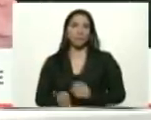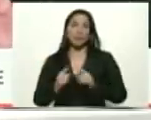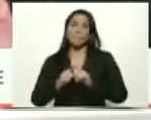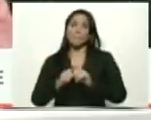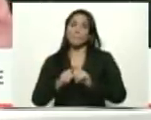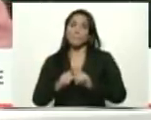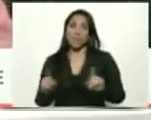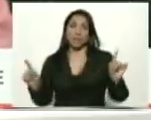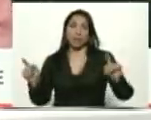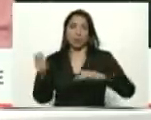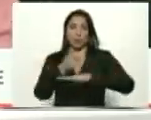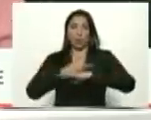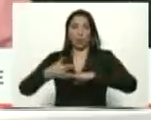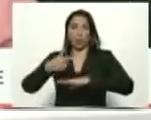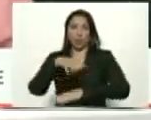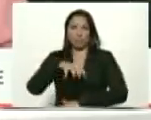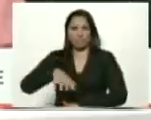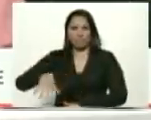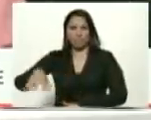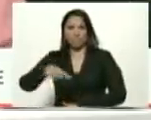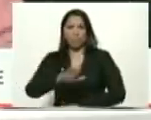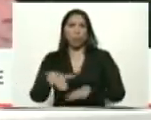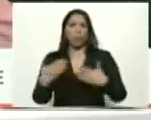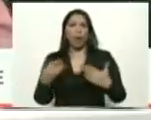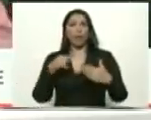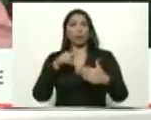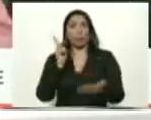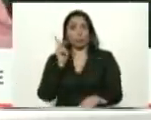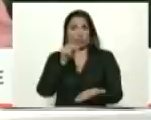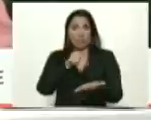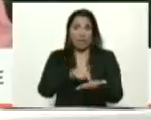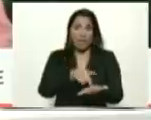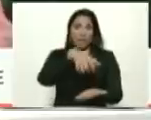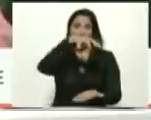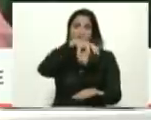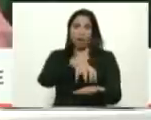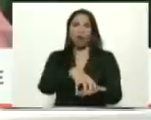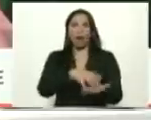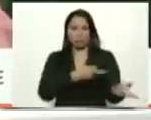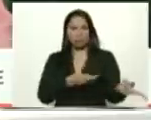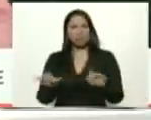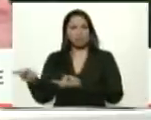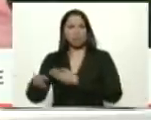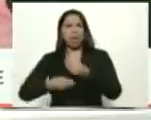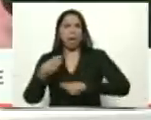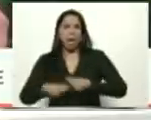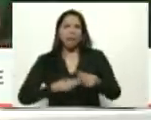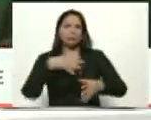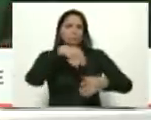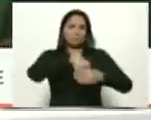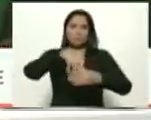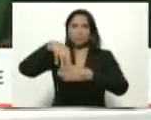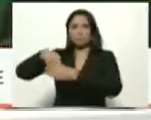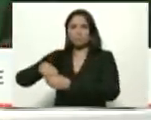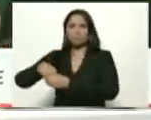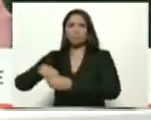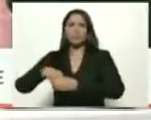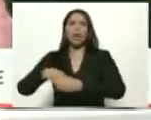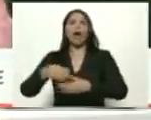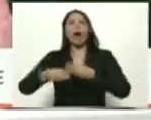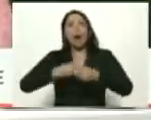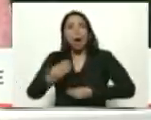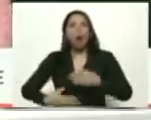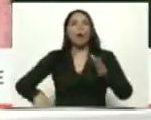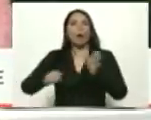además los gobernadores, las gobernadoras, cuando llegan a los estados los reciben, pasan una pequeña cuarentena y le hacen nuevamente las pruebas. Y